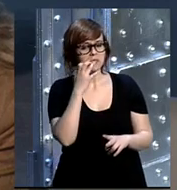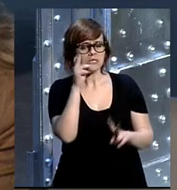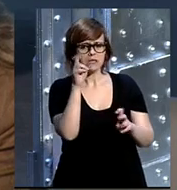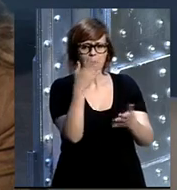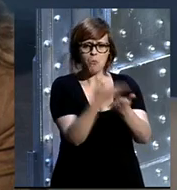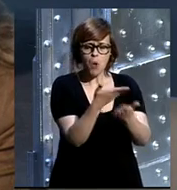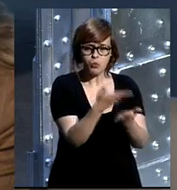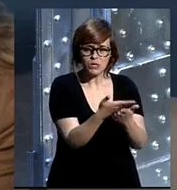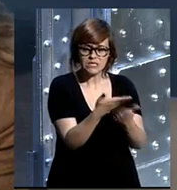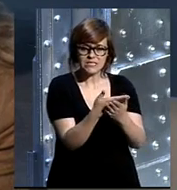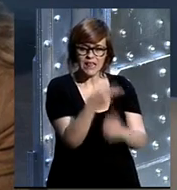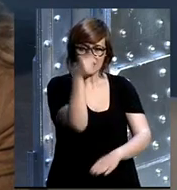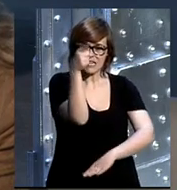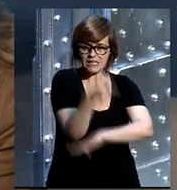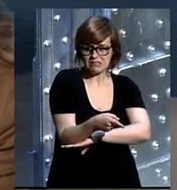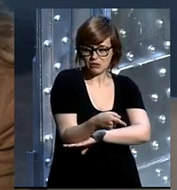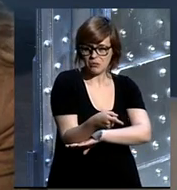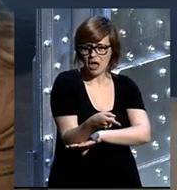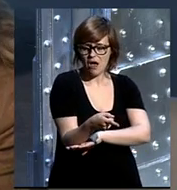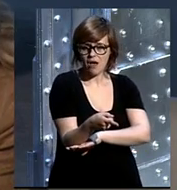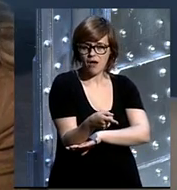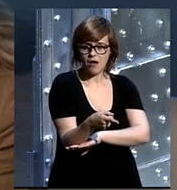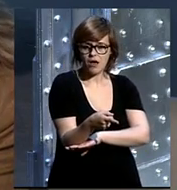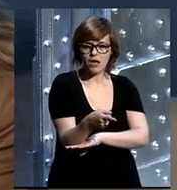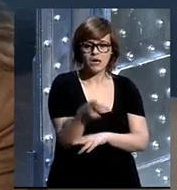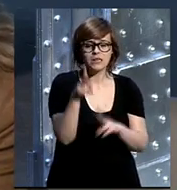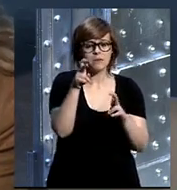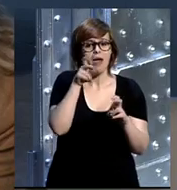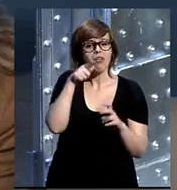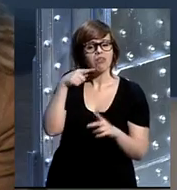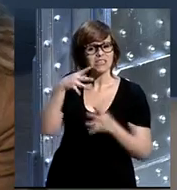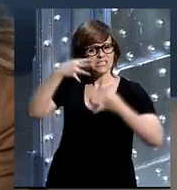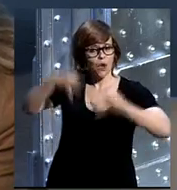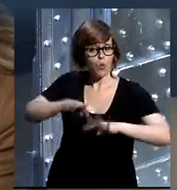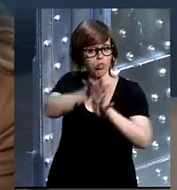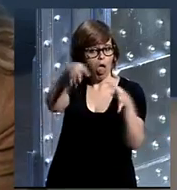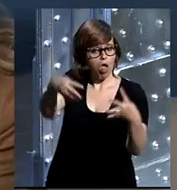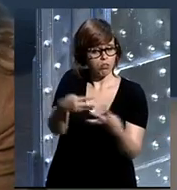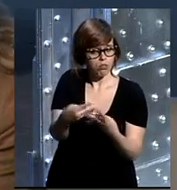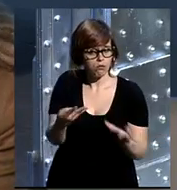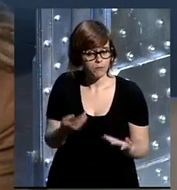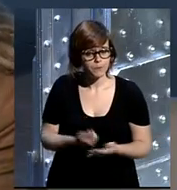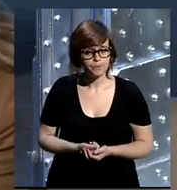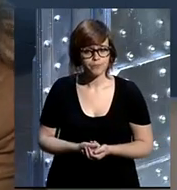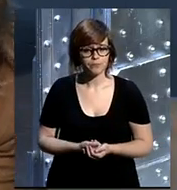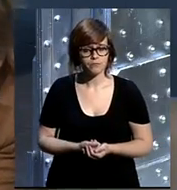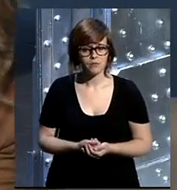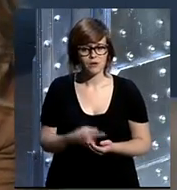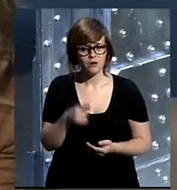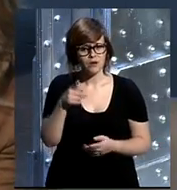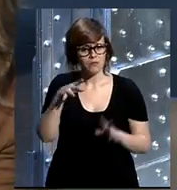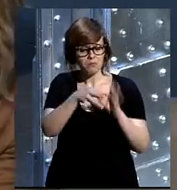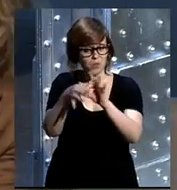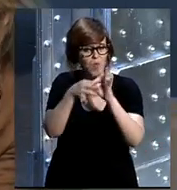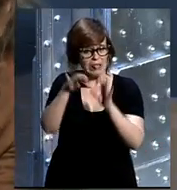de directiva sobre ciberseguridad, que una parte está vinculada también a ENISA, pero otra